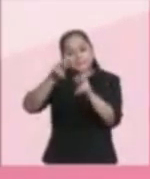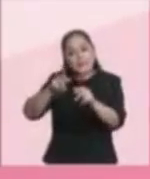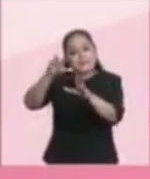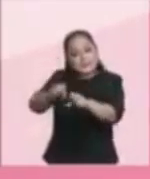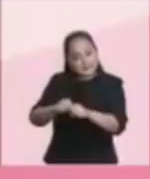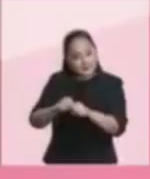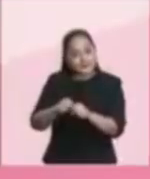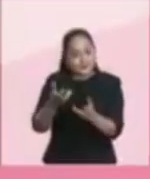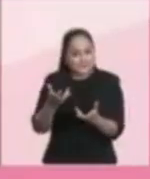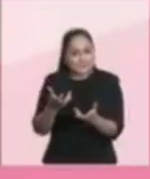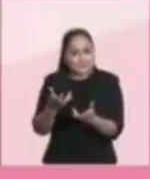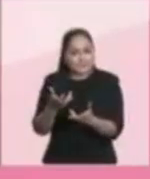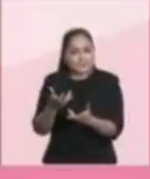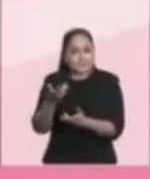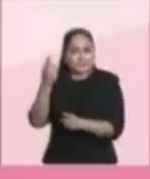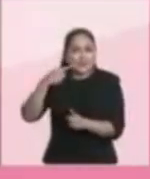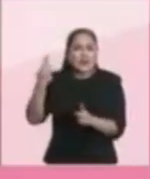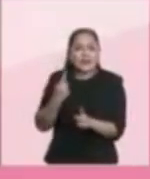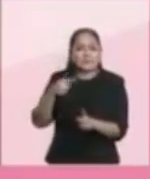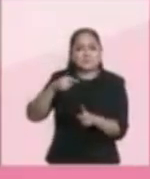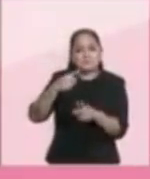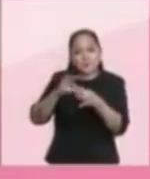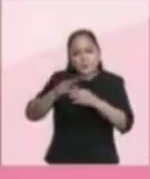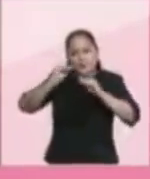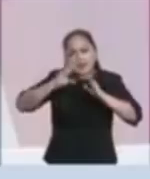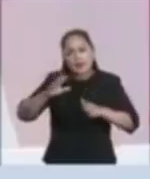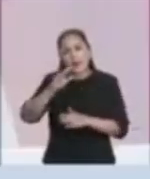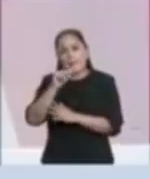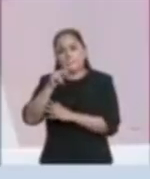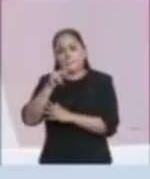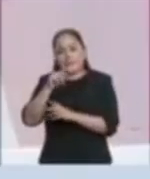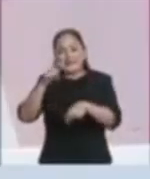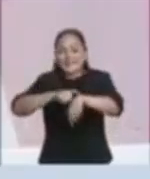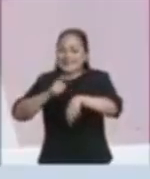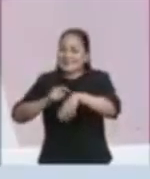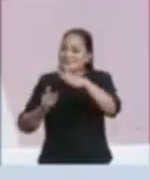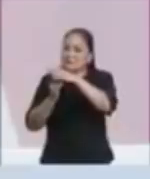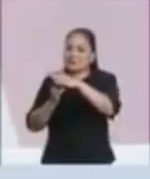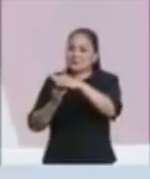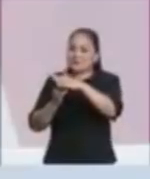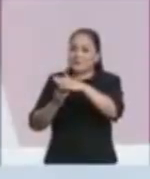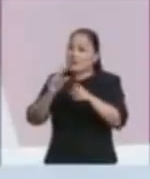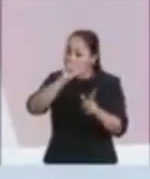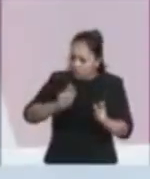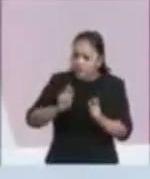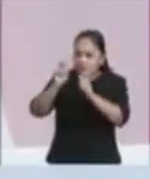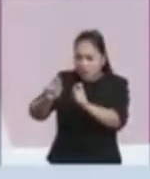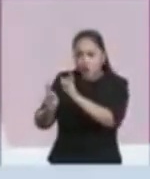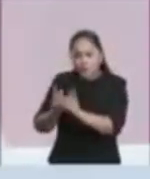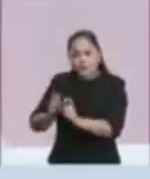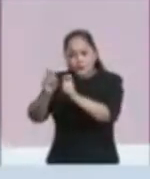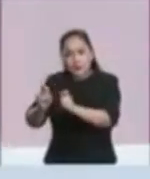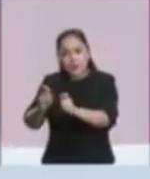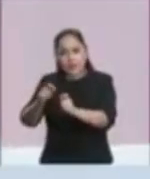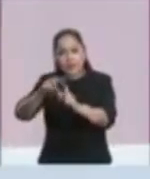Y repito, para que quede claro, es un minuto, pero podemos regresar después, pero nos quedamos con